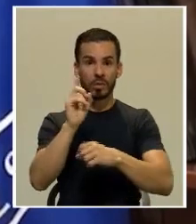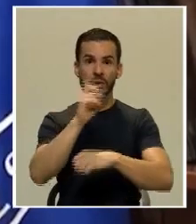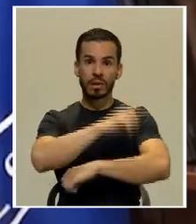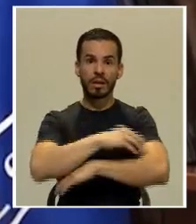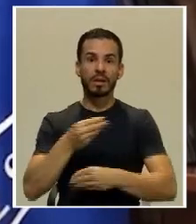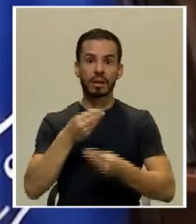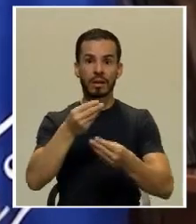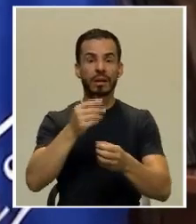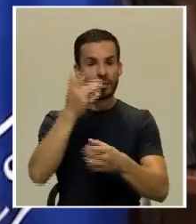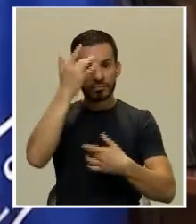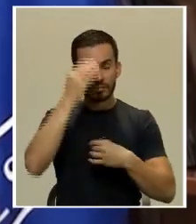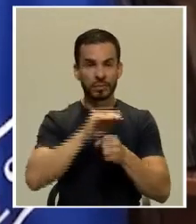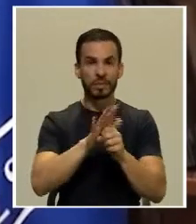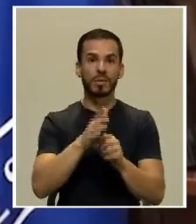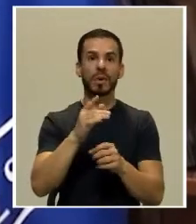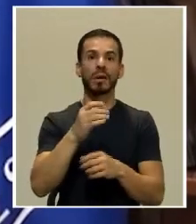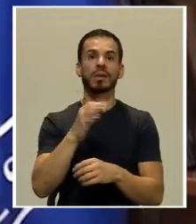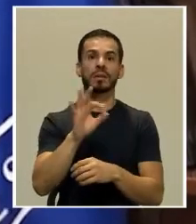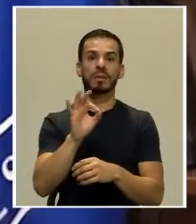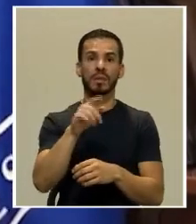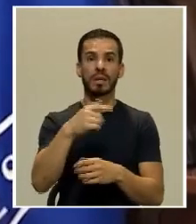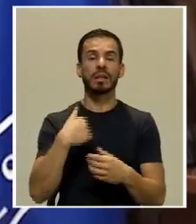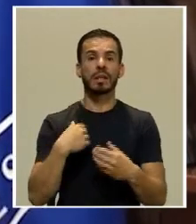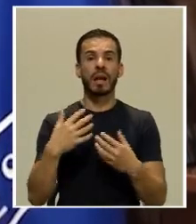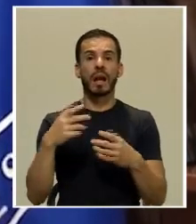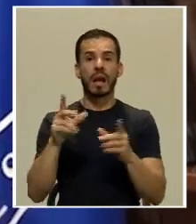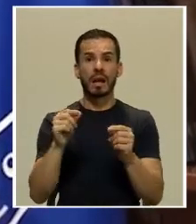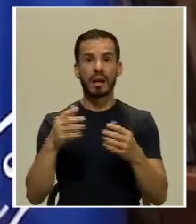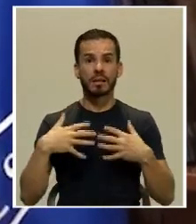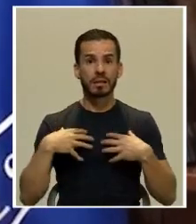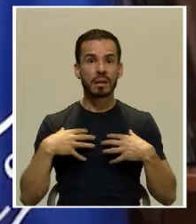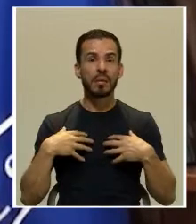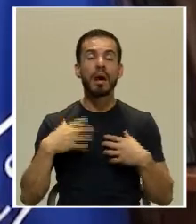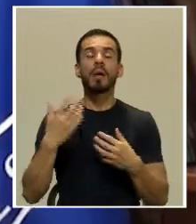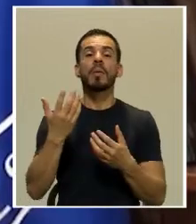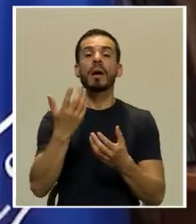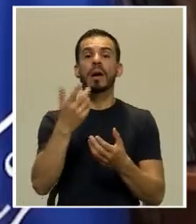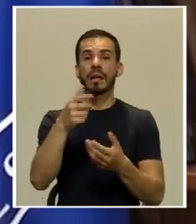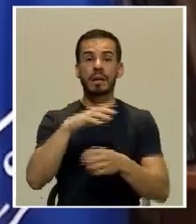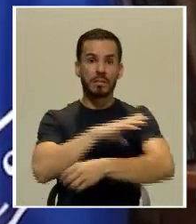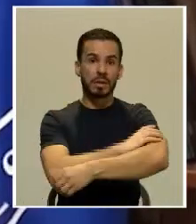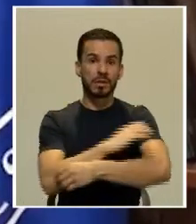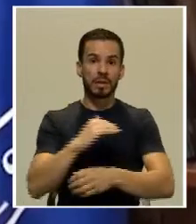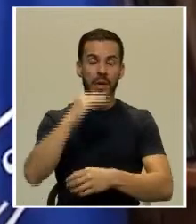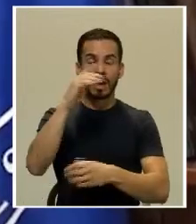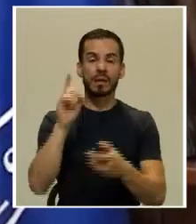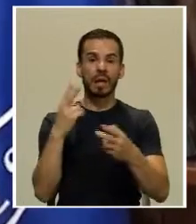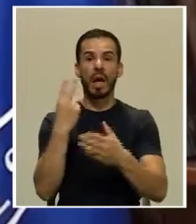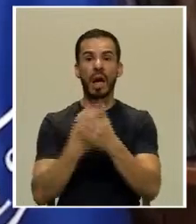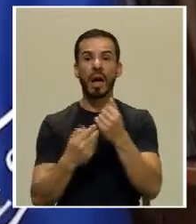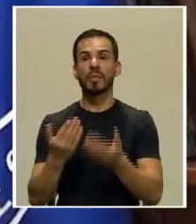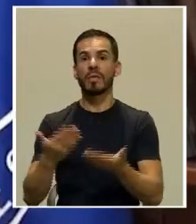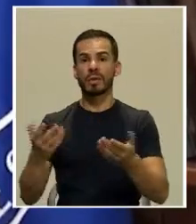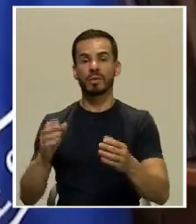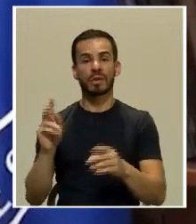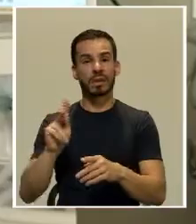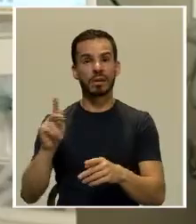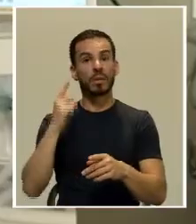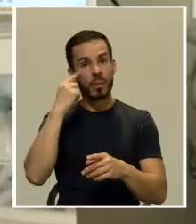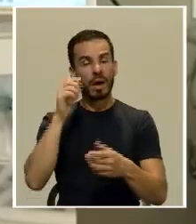por COVID-19. La mujer sufría de un cáncer de mama y presión arterial alta, ambos factores de riesgo para